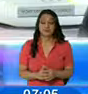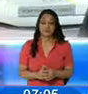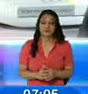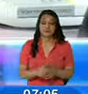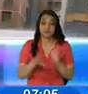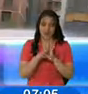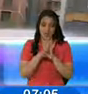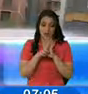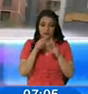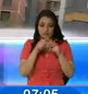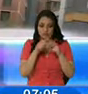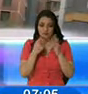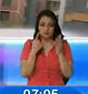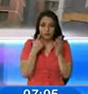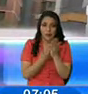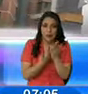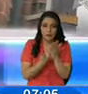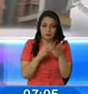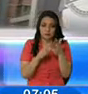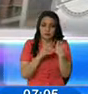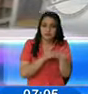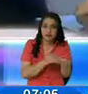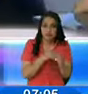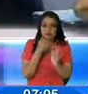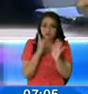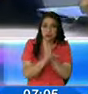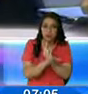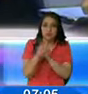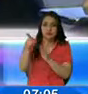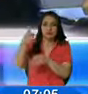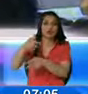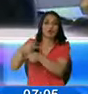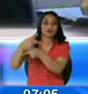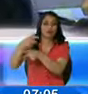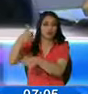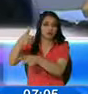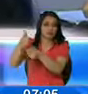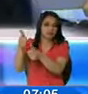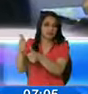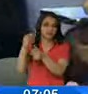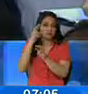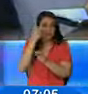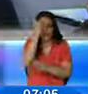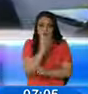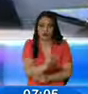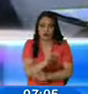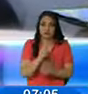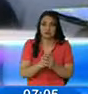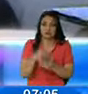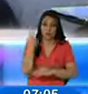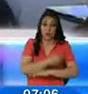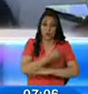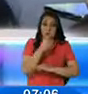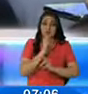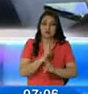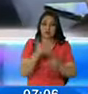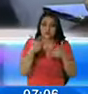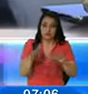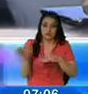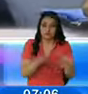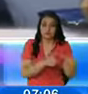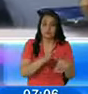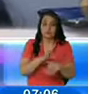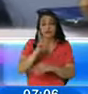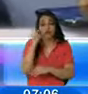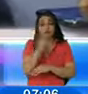legales será el cne Quién tiene la última palabra son 24 horas para que provincial se den a conocer los resultados luego 48